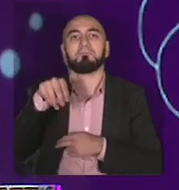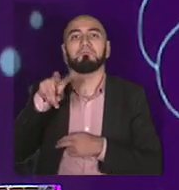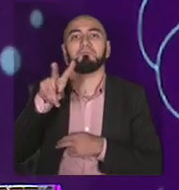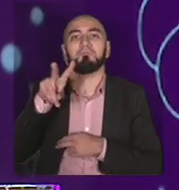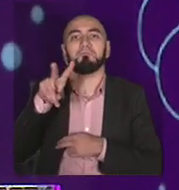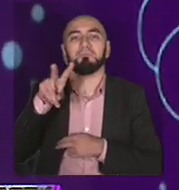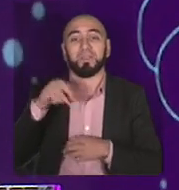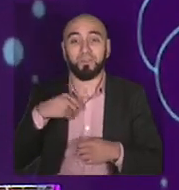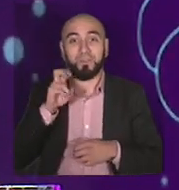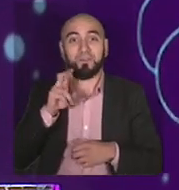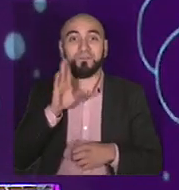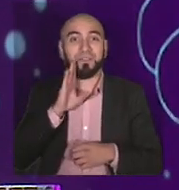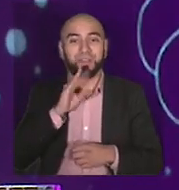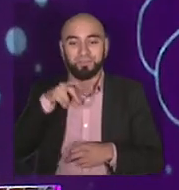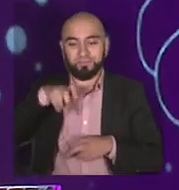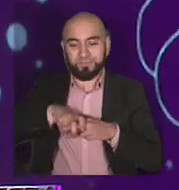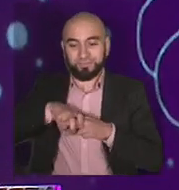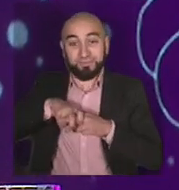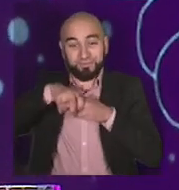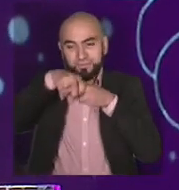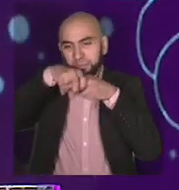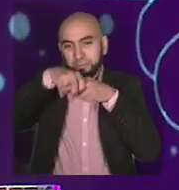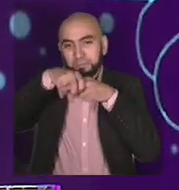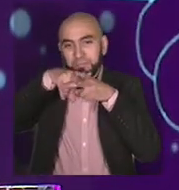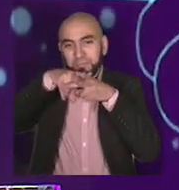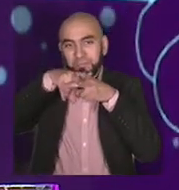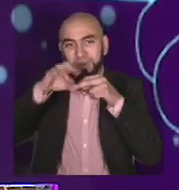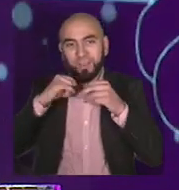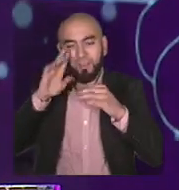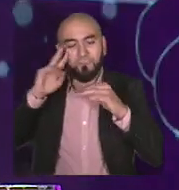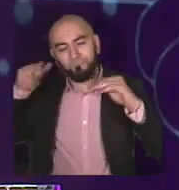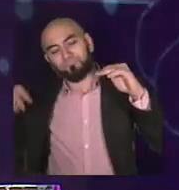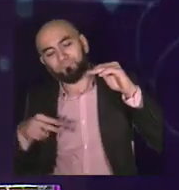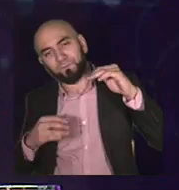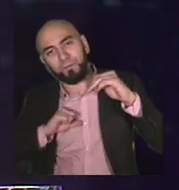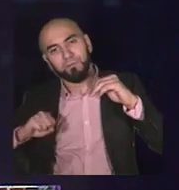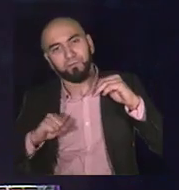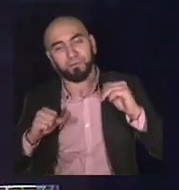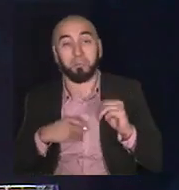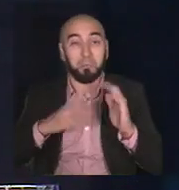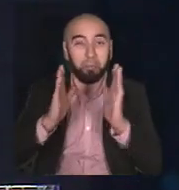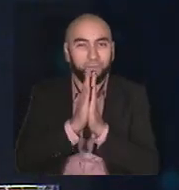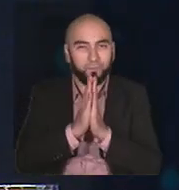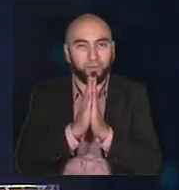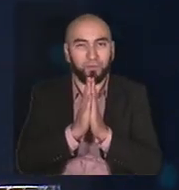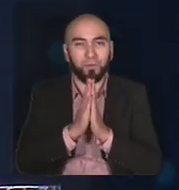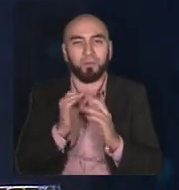voy a ir al baño ahora. Por favor, no me sigan.